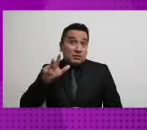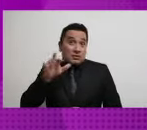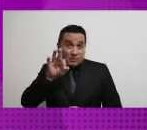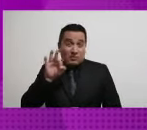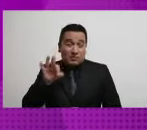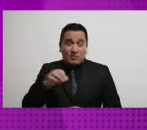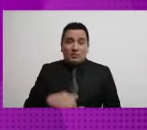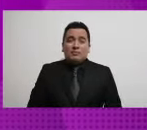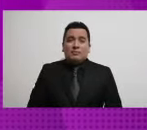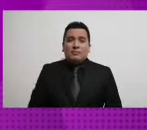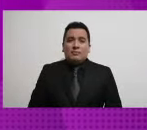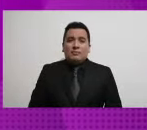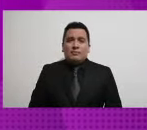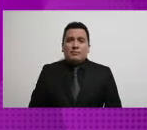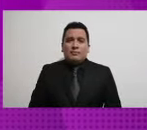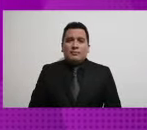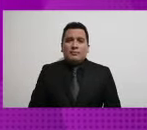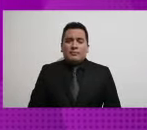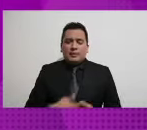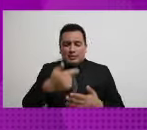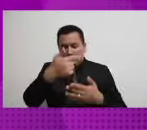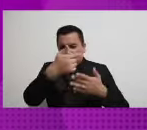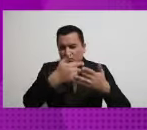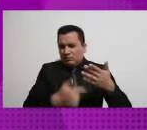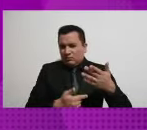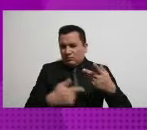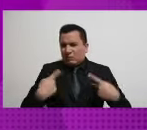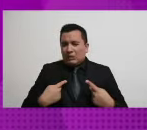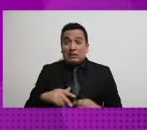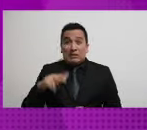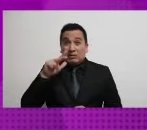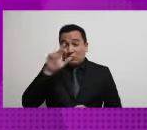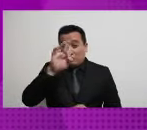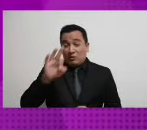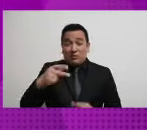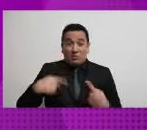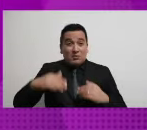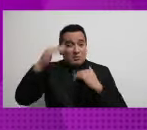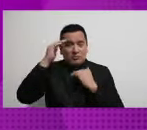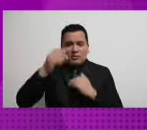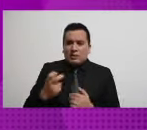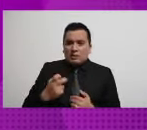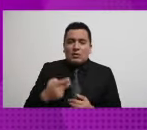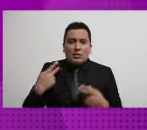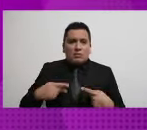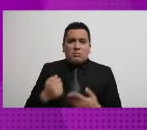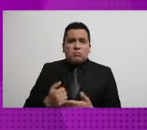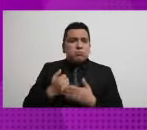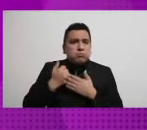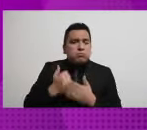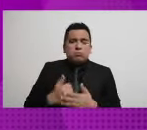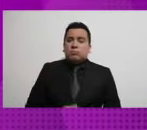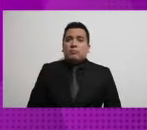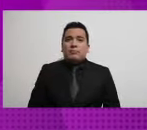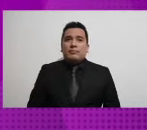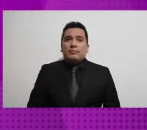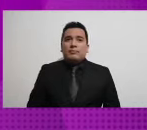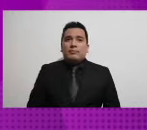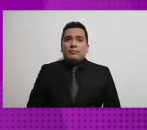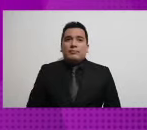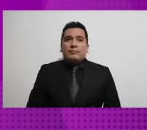el 18% de la lista nominal. Entonces, pues ellos nos ayudarían siempre y